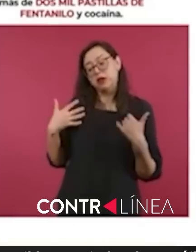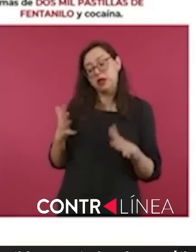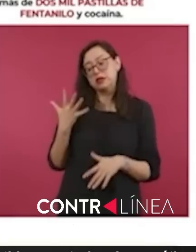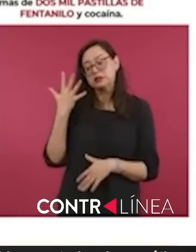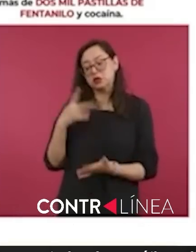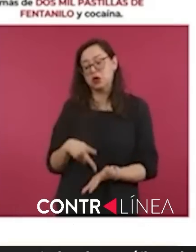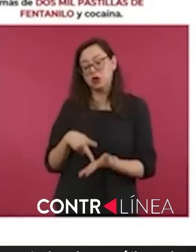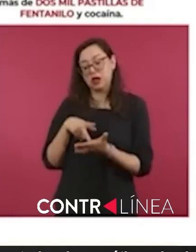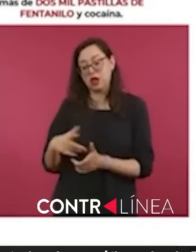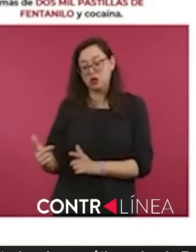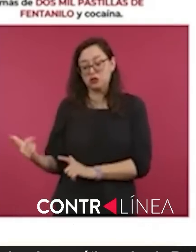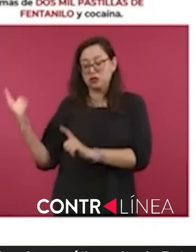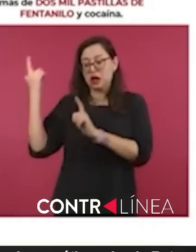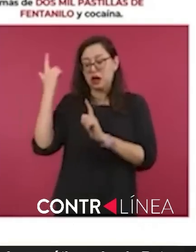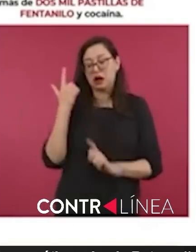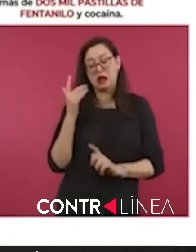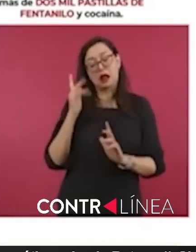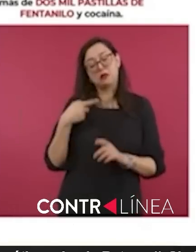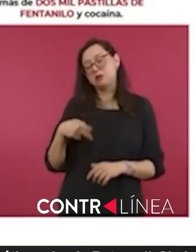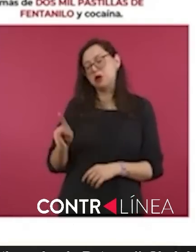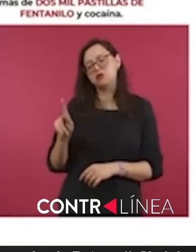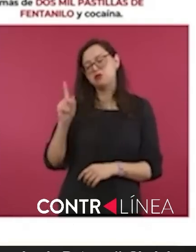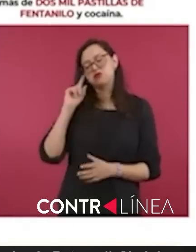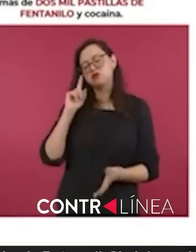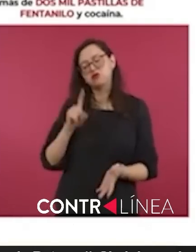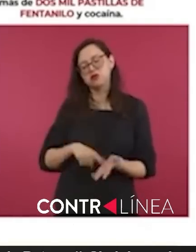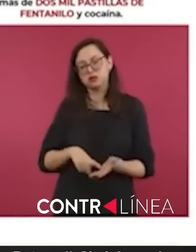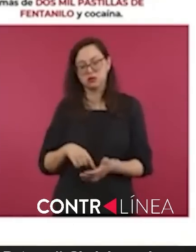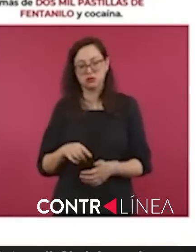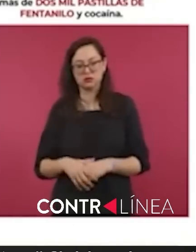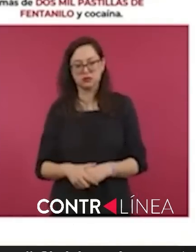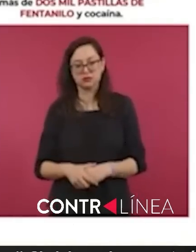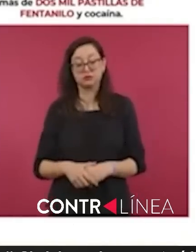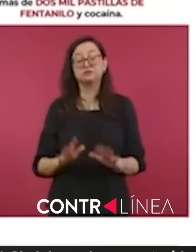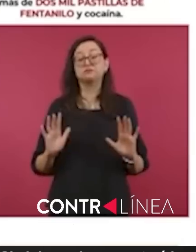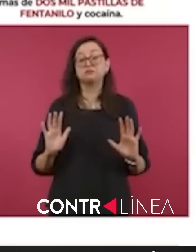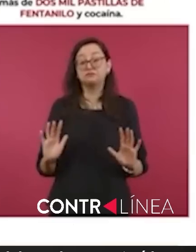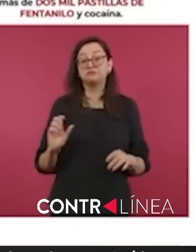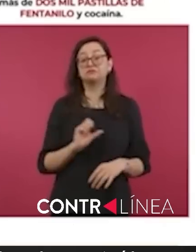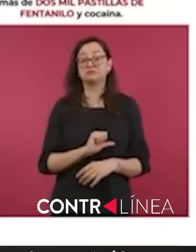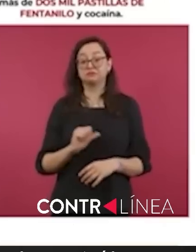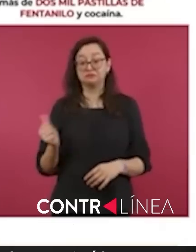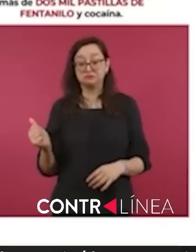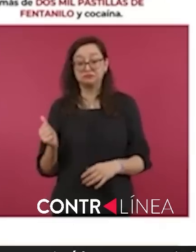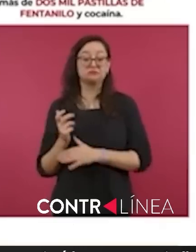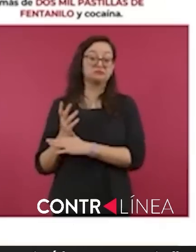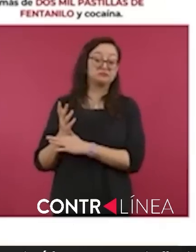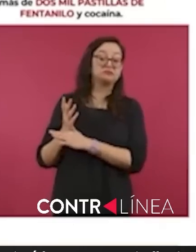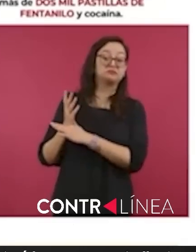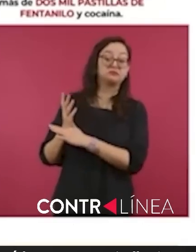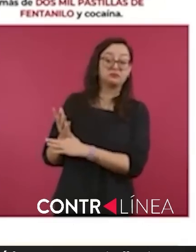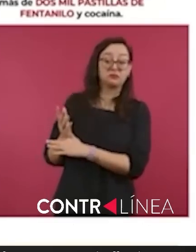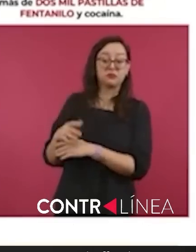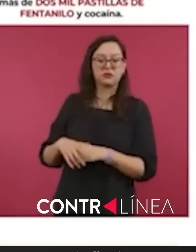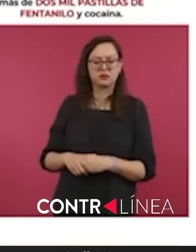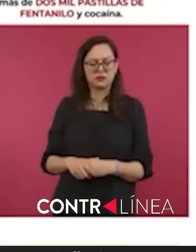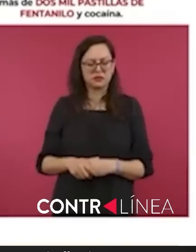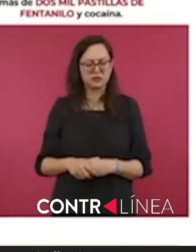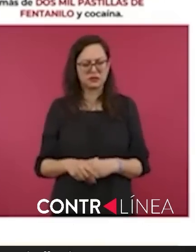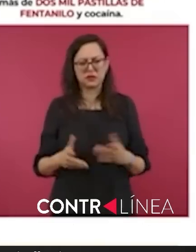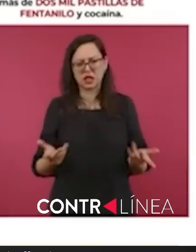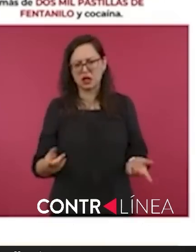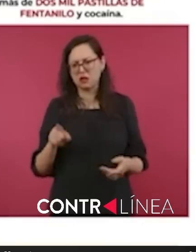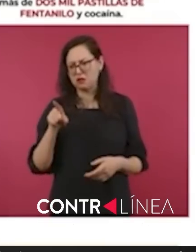Adelante. Otros argumentos. El juez concluyó que existió una variación de hechos entre